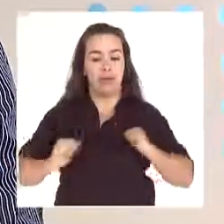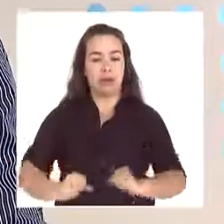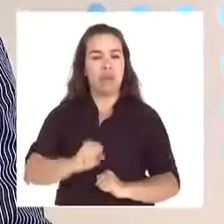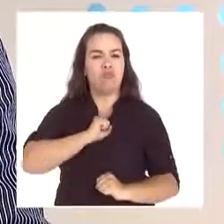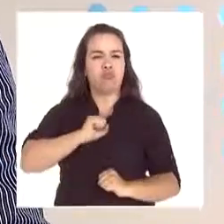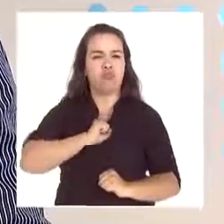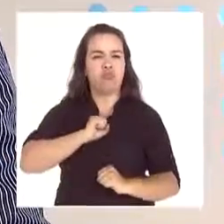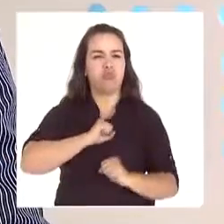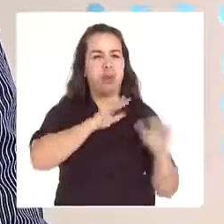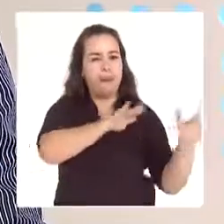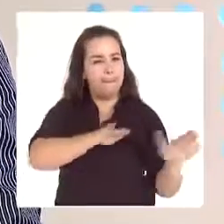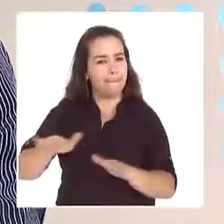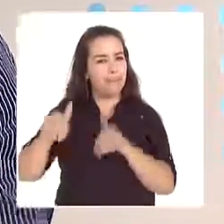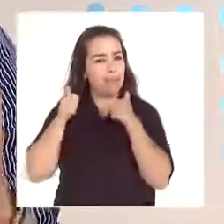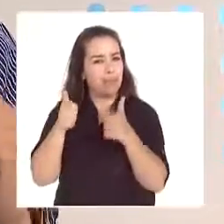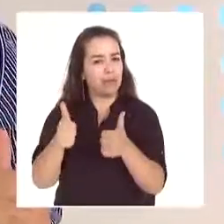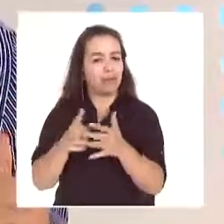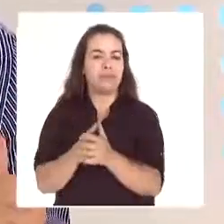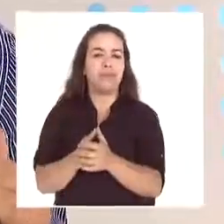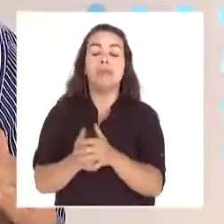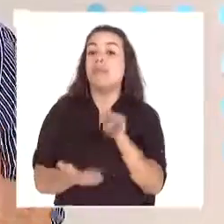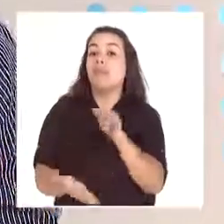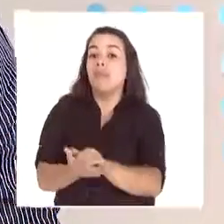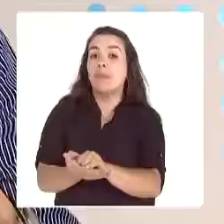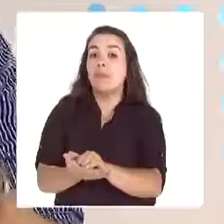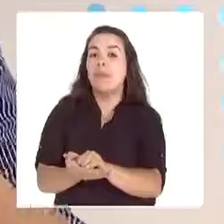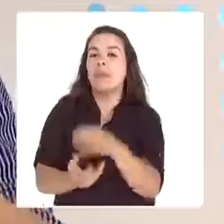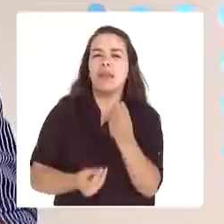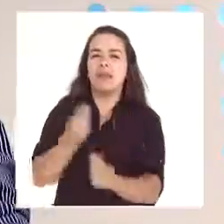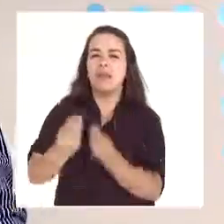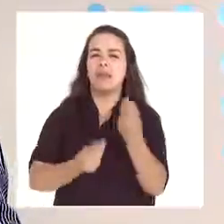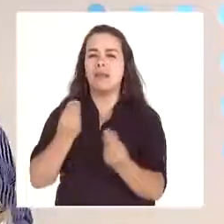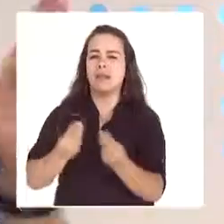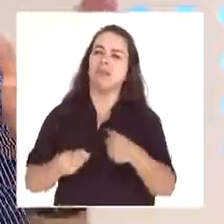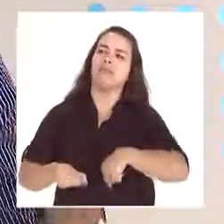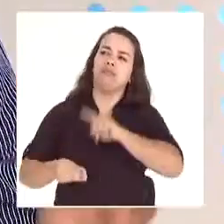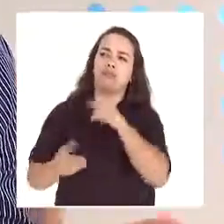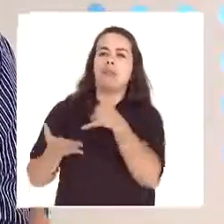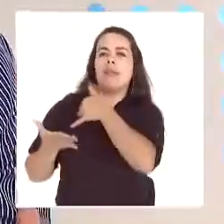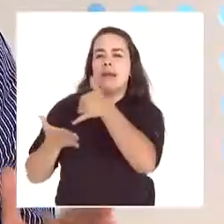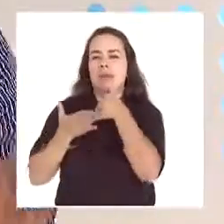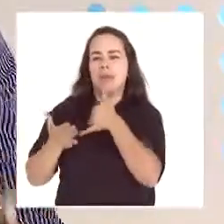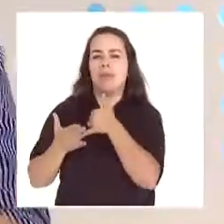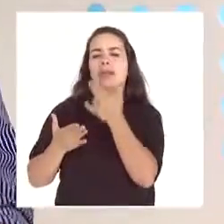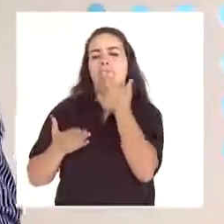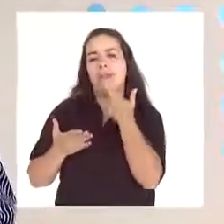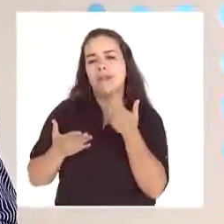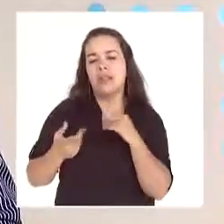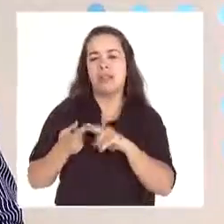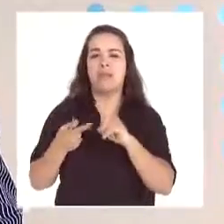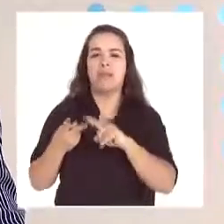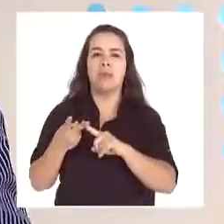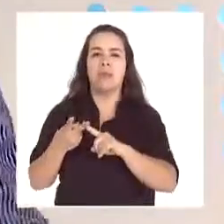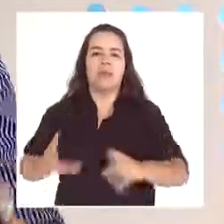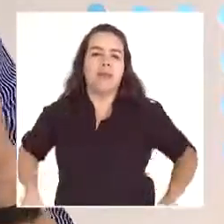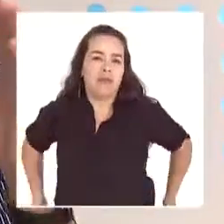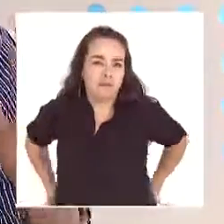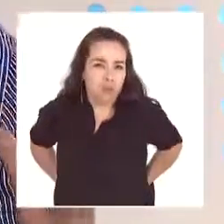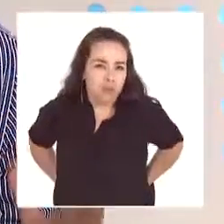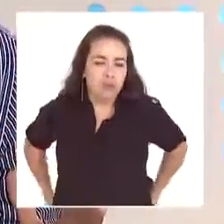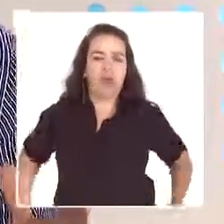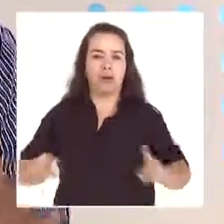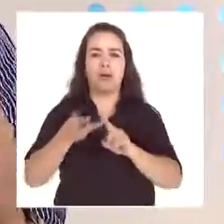apropiado. Entonces, para esto uno pide exámenes de glicemia, de función renal,